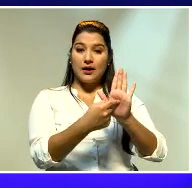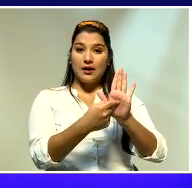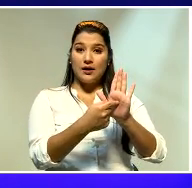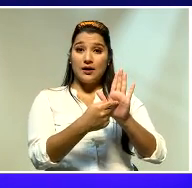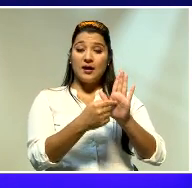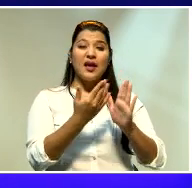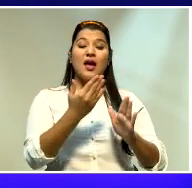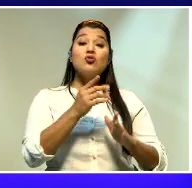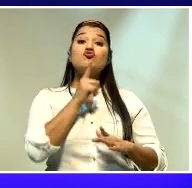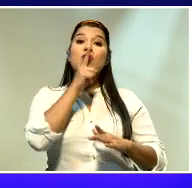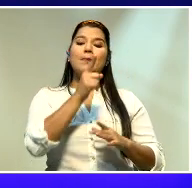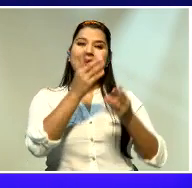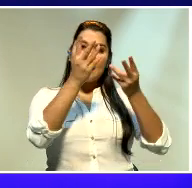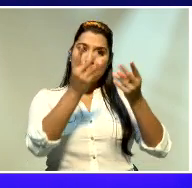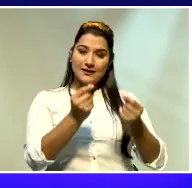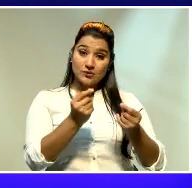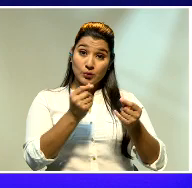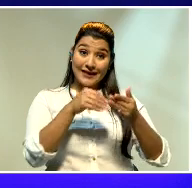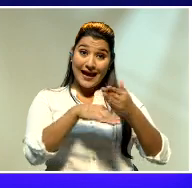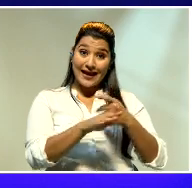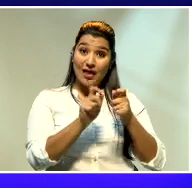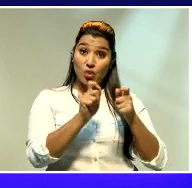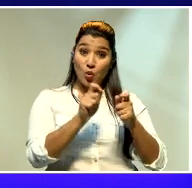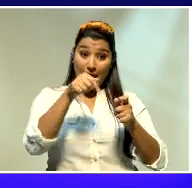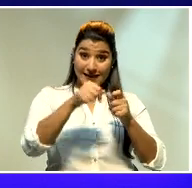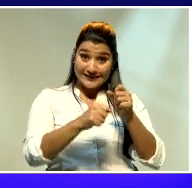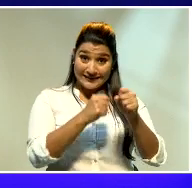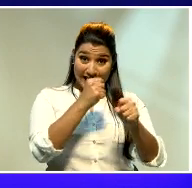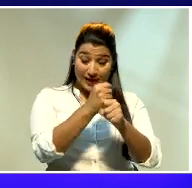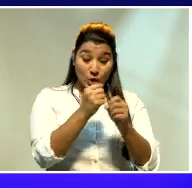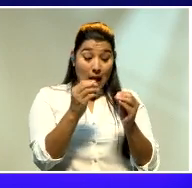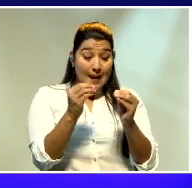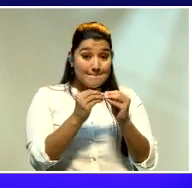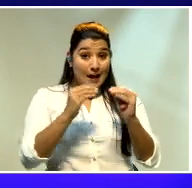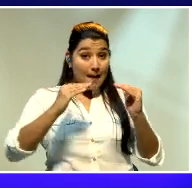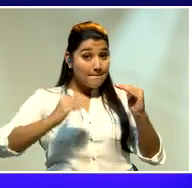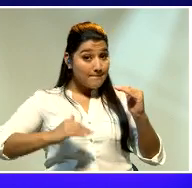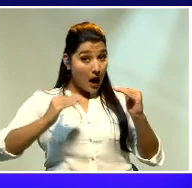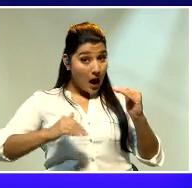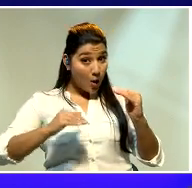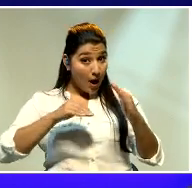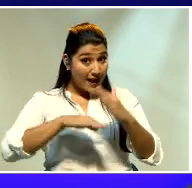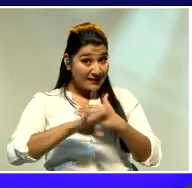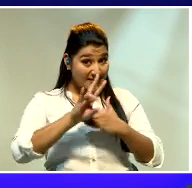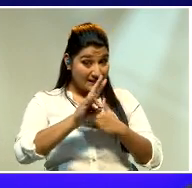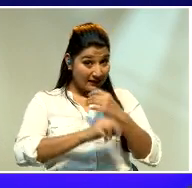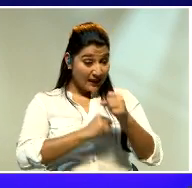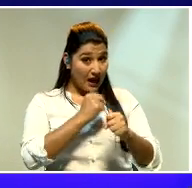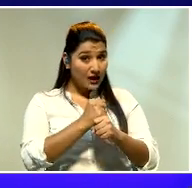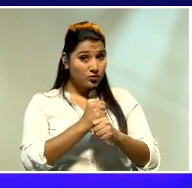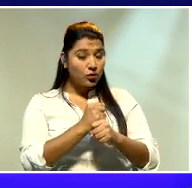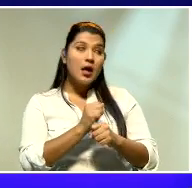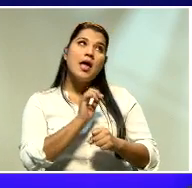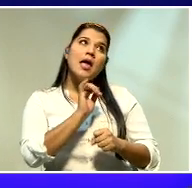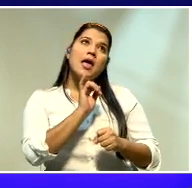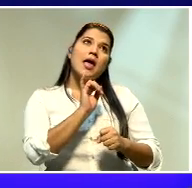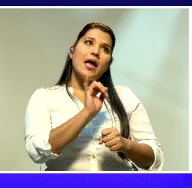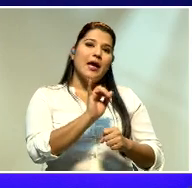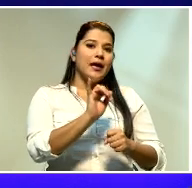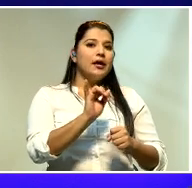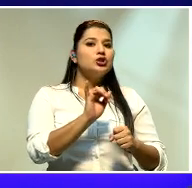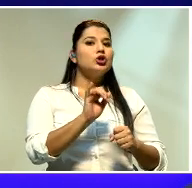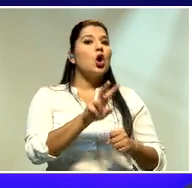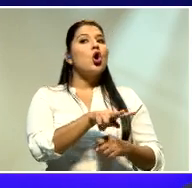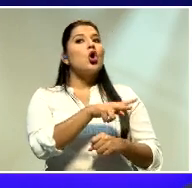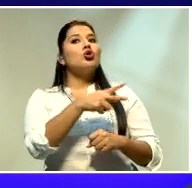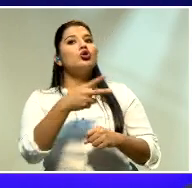en realidad el presupuesto de educación este año va a ser el más bajo en los últimos 7 años. Aunque esto contradiga la portada de algún